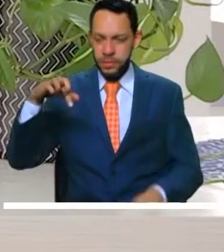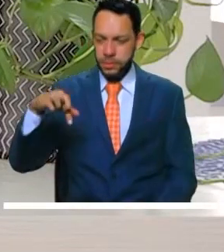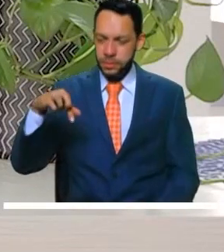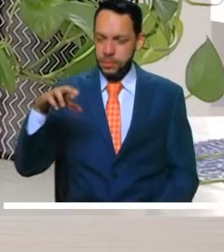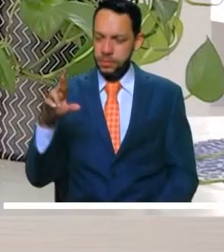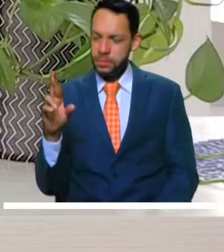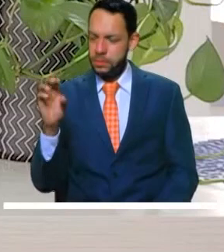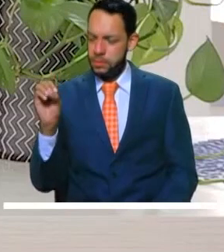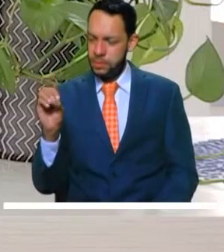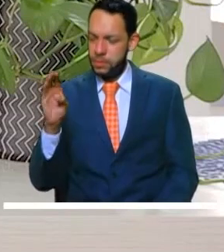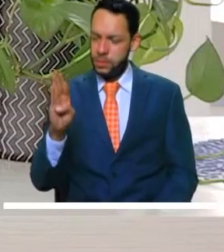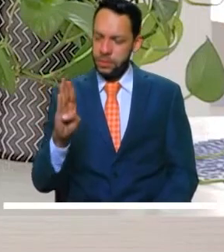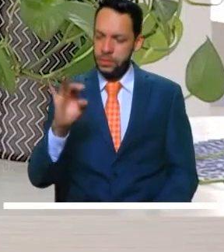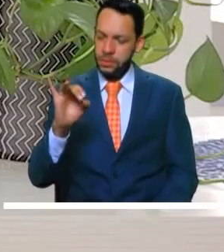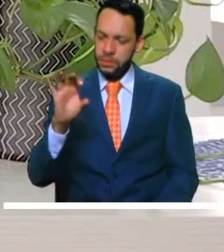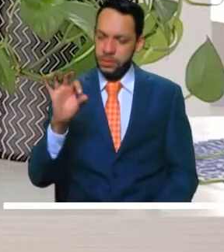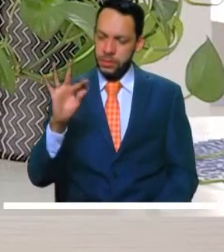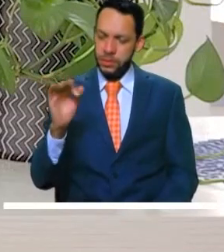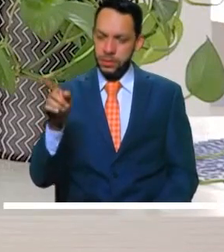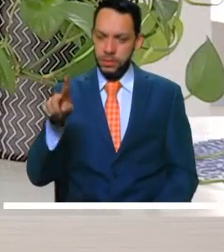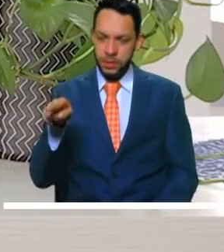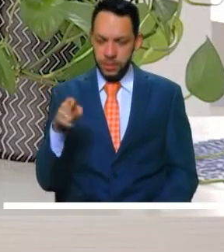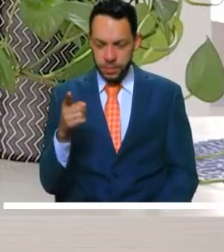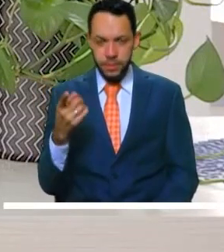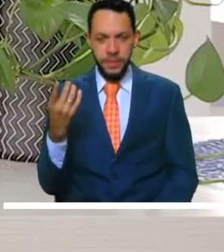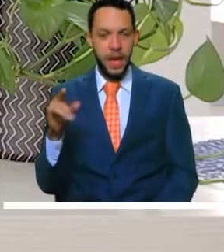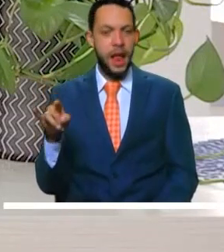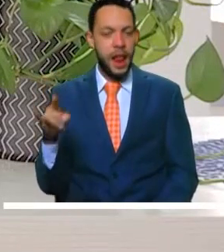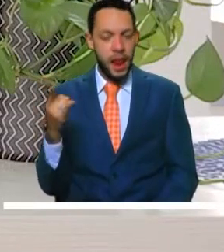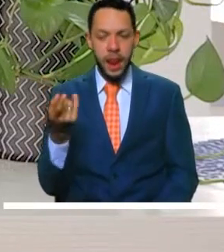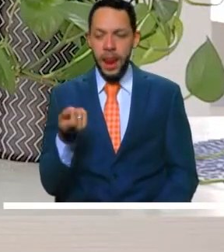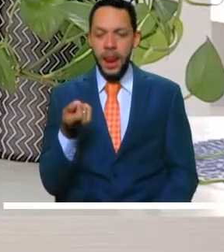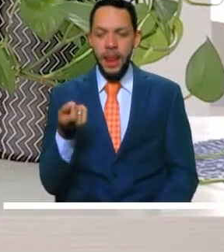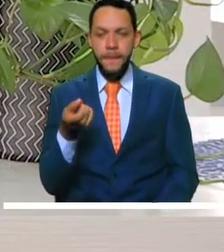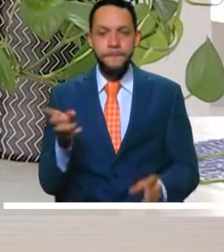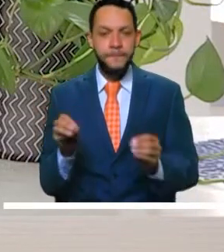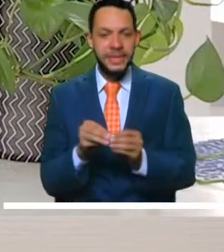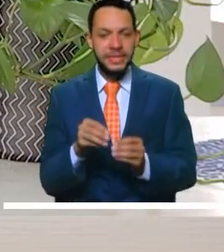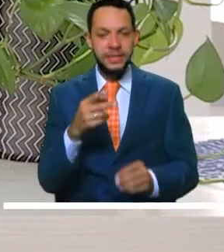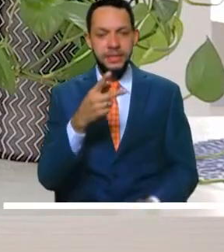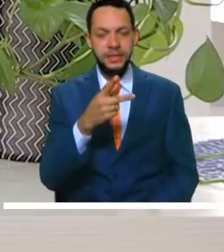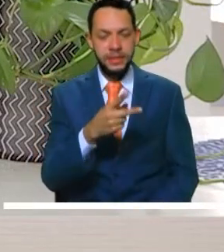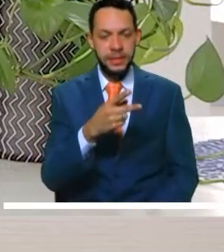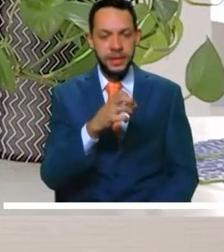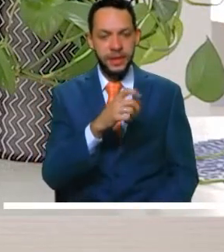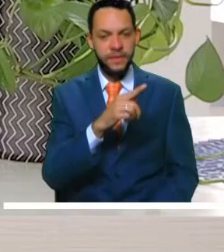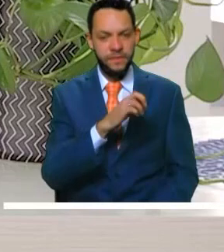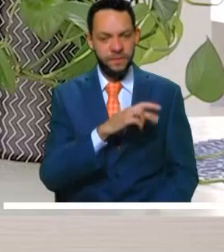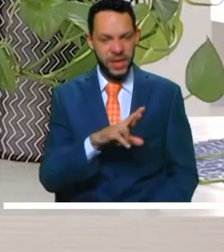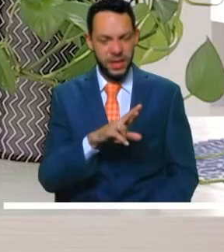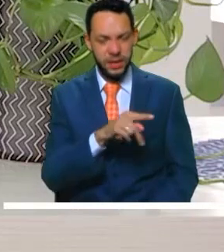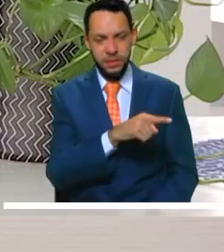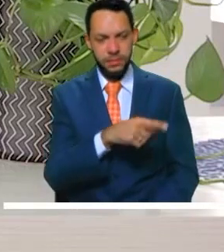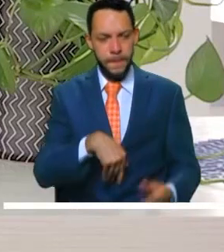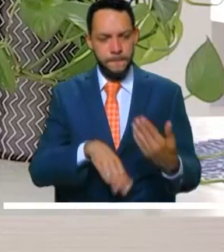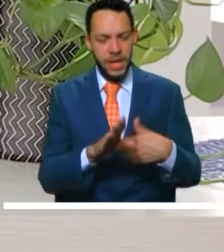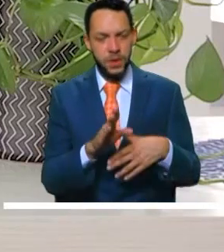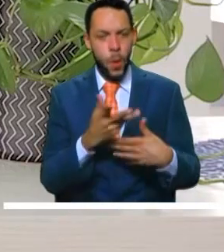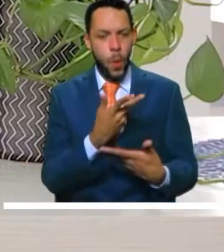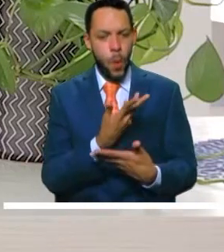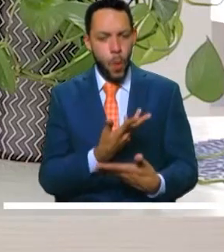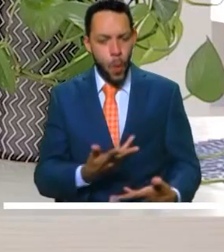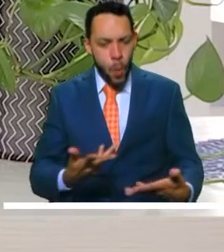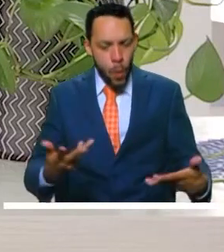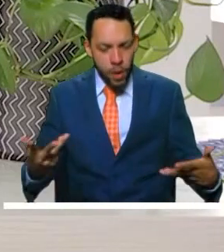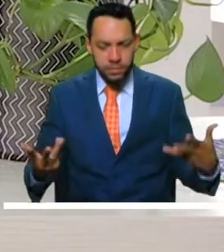mi casa, los fermentados, ¿sí? Los germinados, el kéfir, la kombucha, etcétera, etcétera, etcétera. Y hay otros que deben de ser